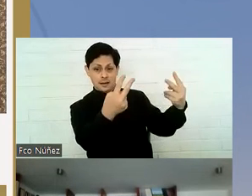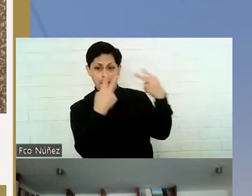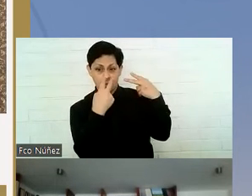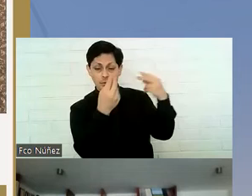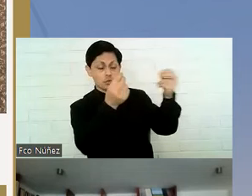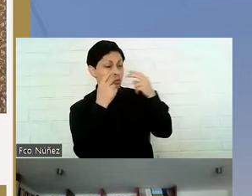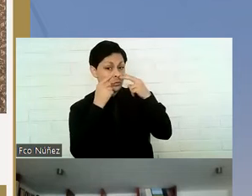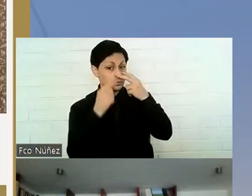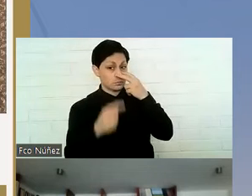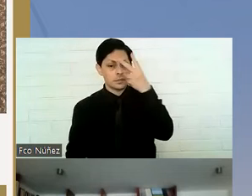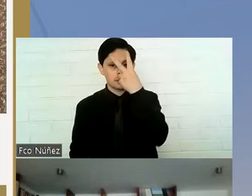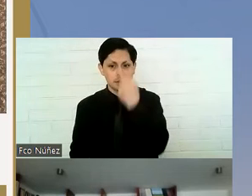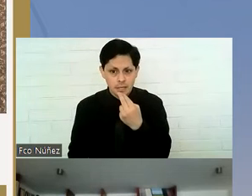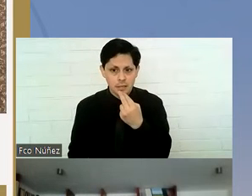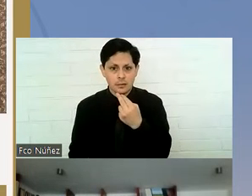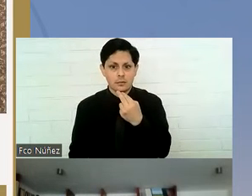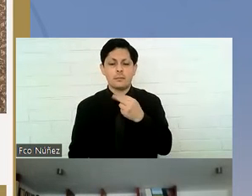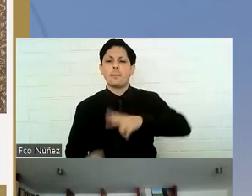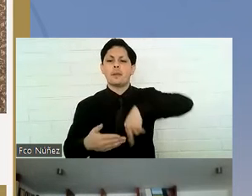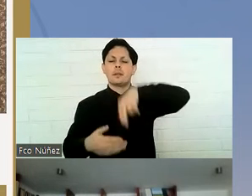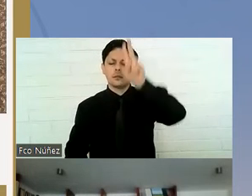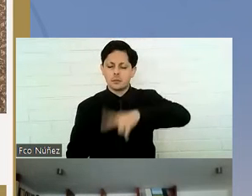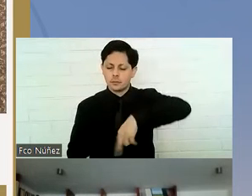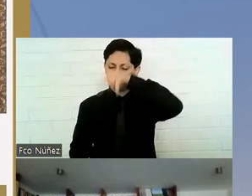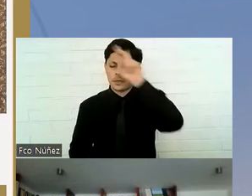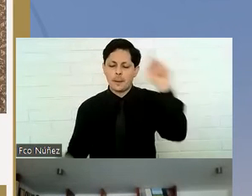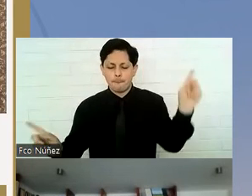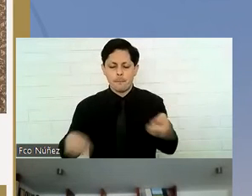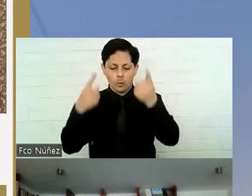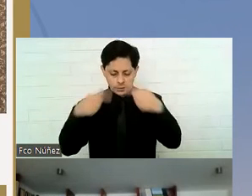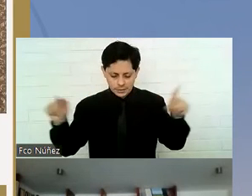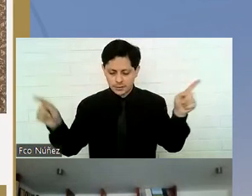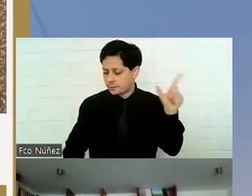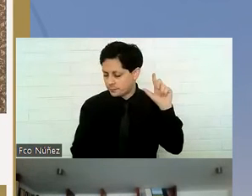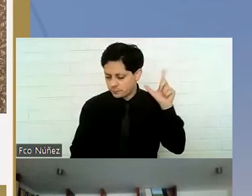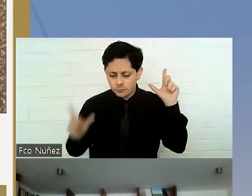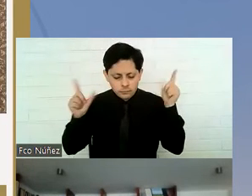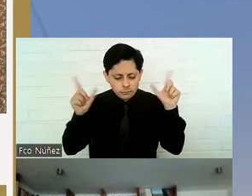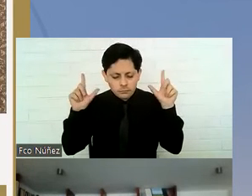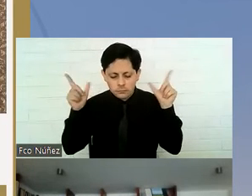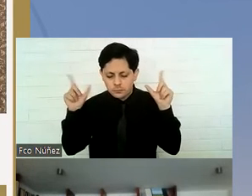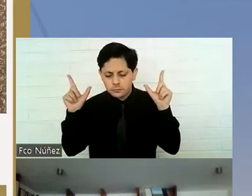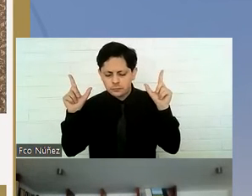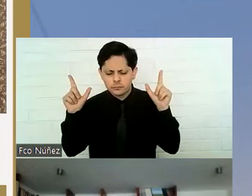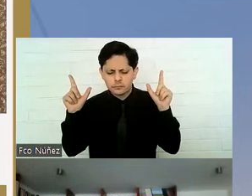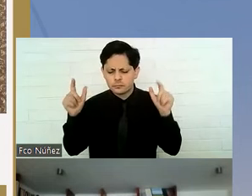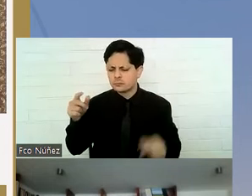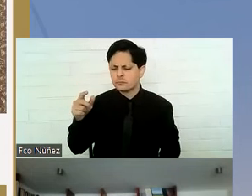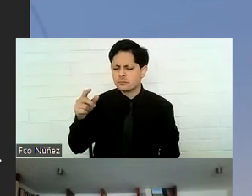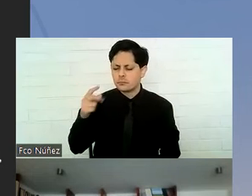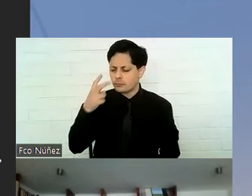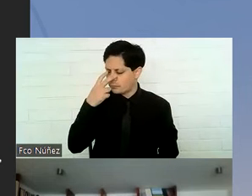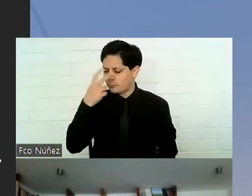fotografía de ciegos, pintura, música, están cuestionando absolutamente sus